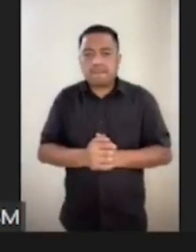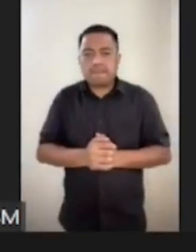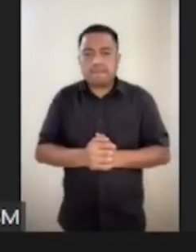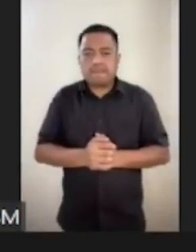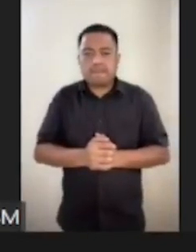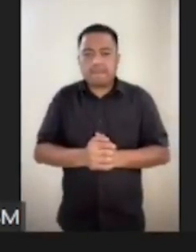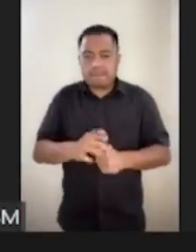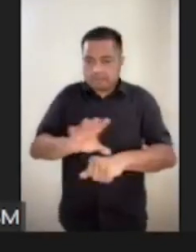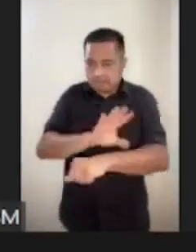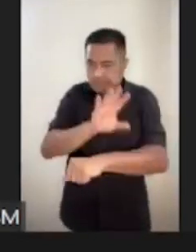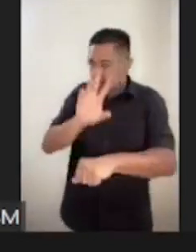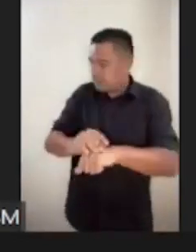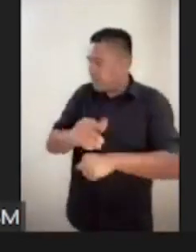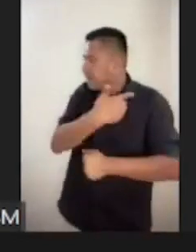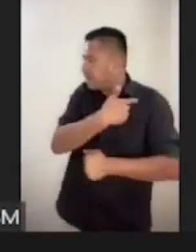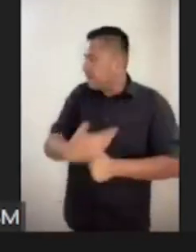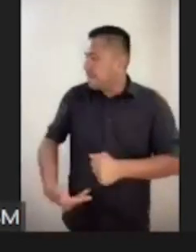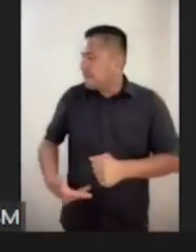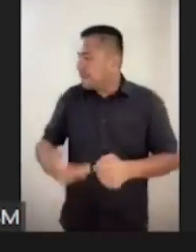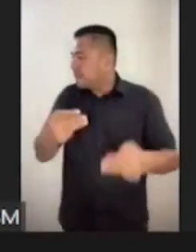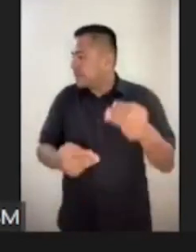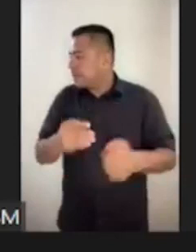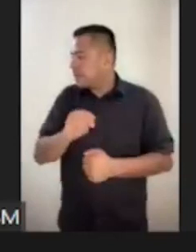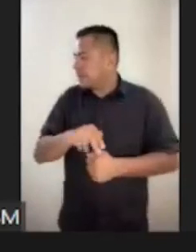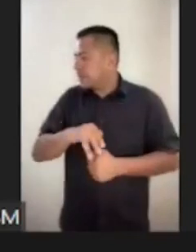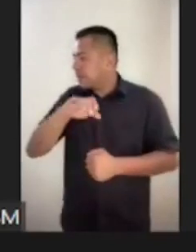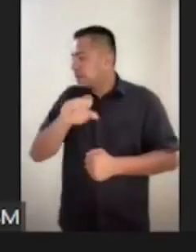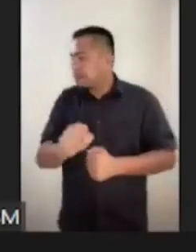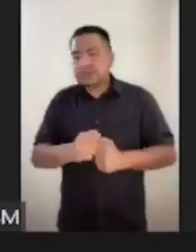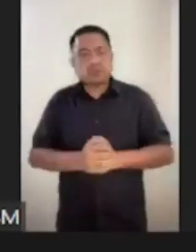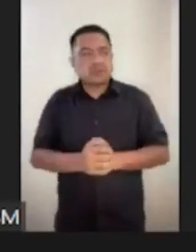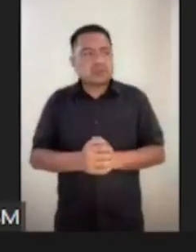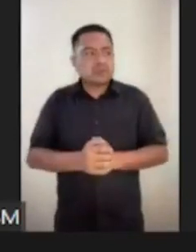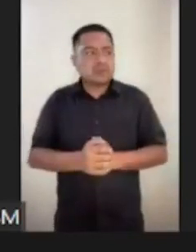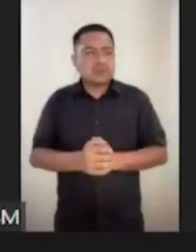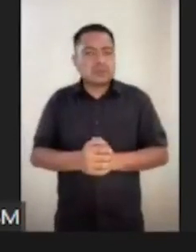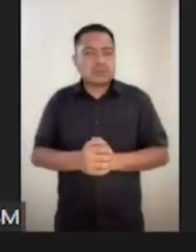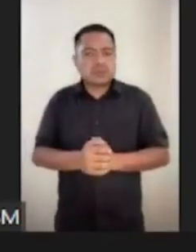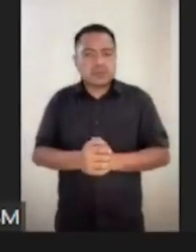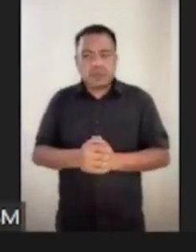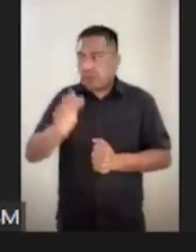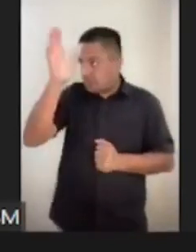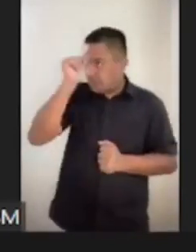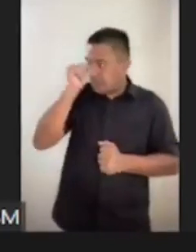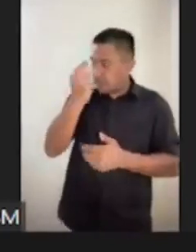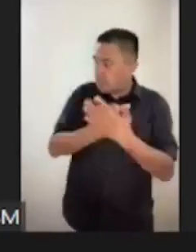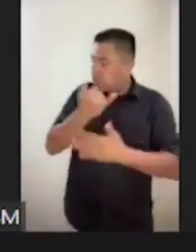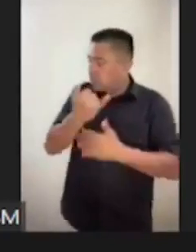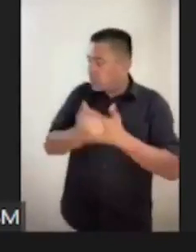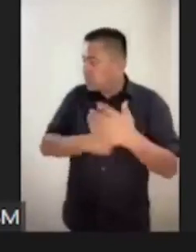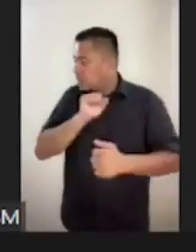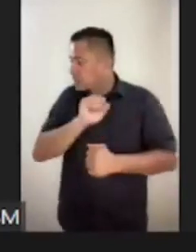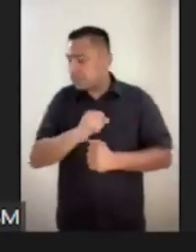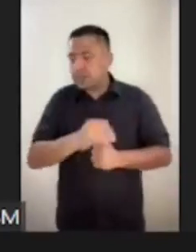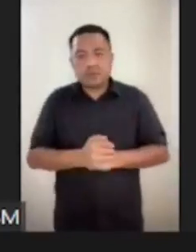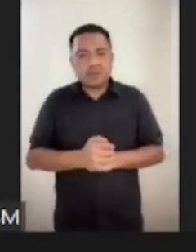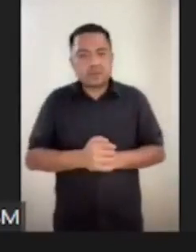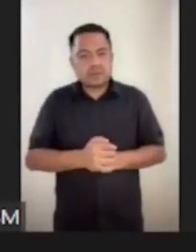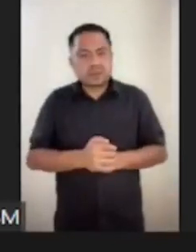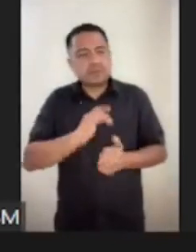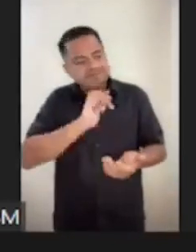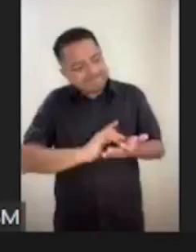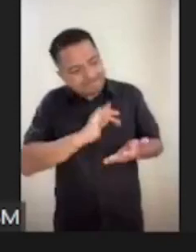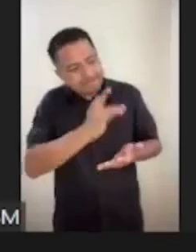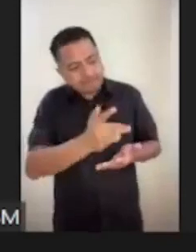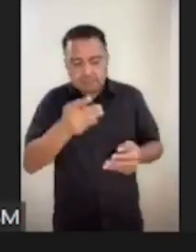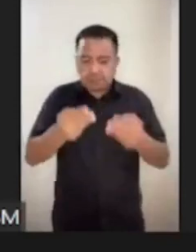Con su autorización, magistrada presidenta, magistrado José Inés Betancur Salgado. A favor del proyecto. Gracias, magistrado.